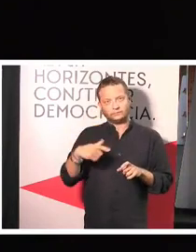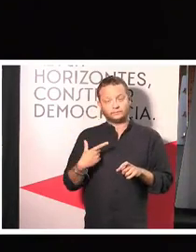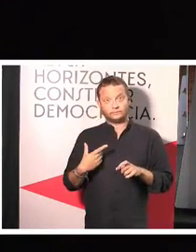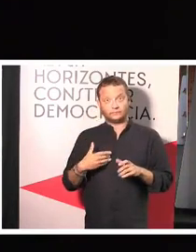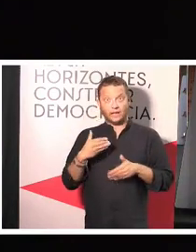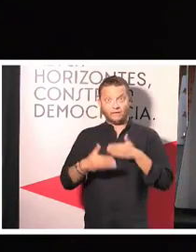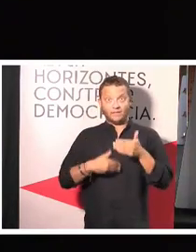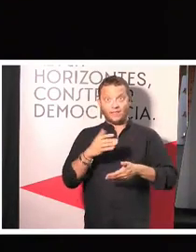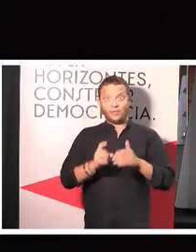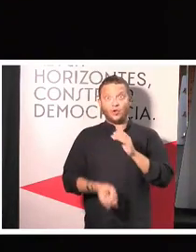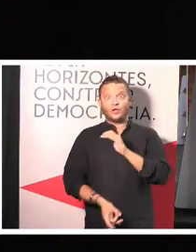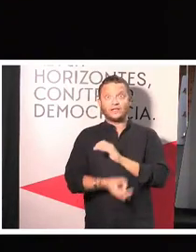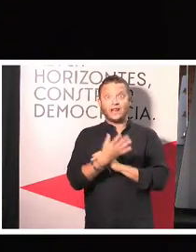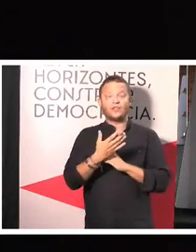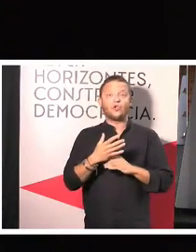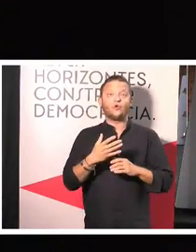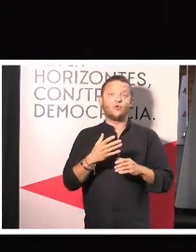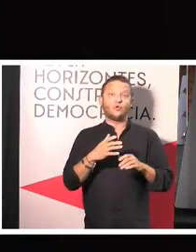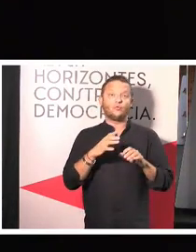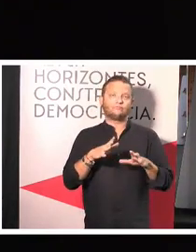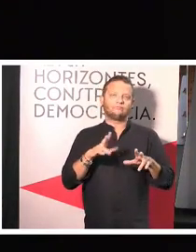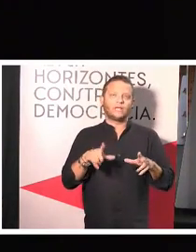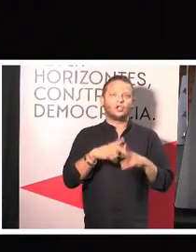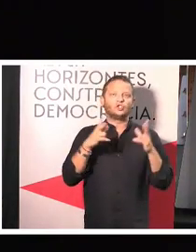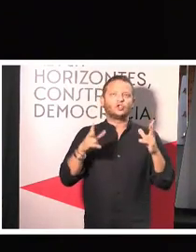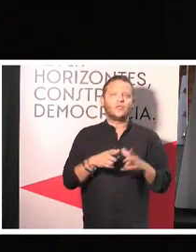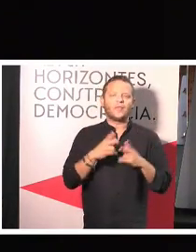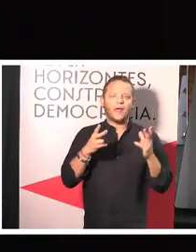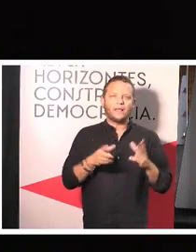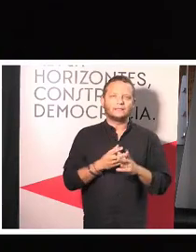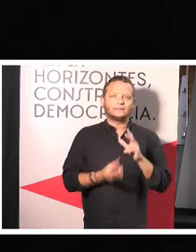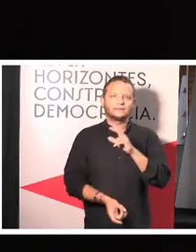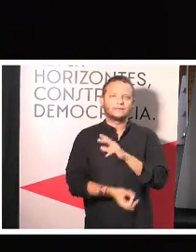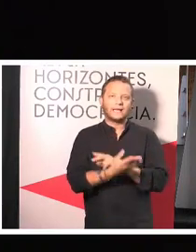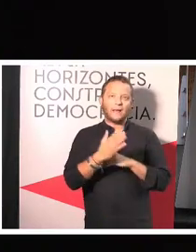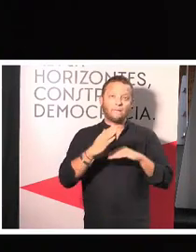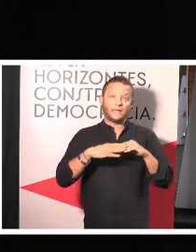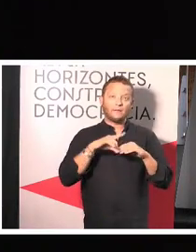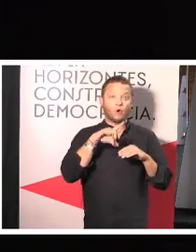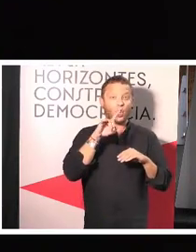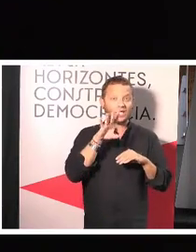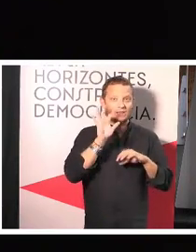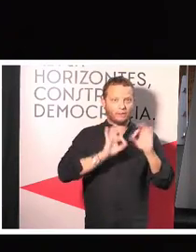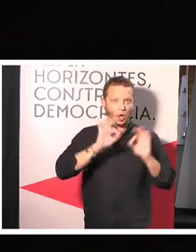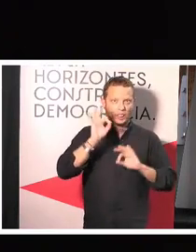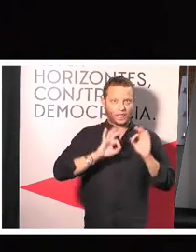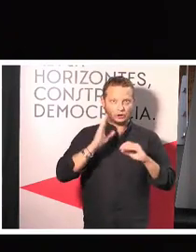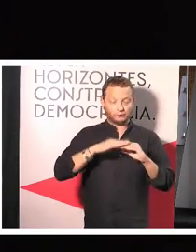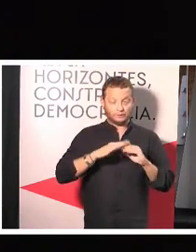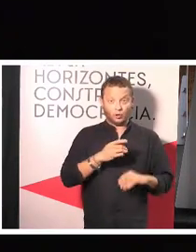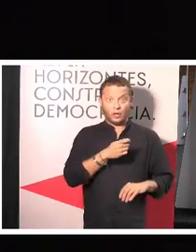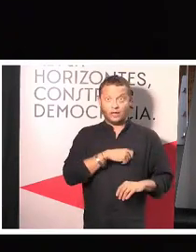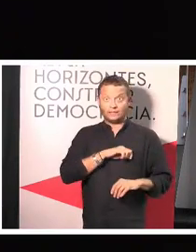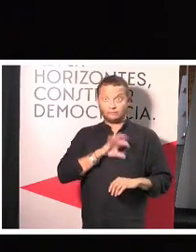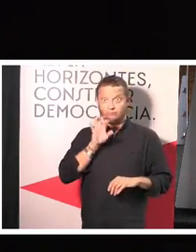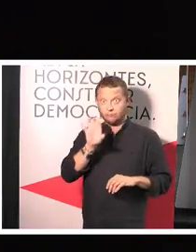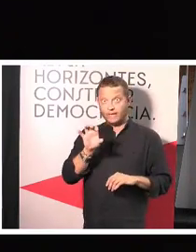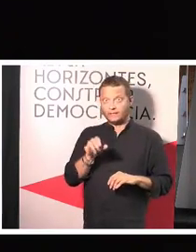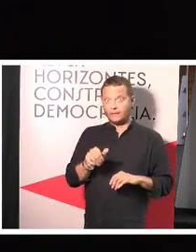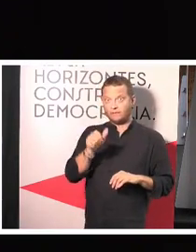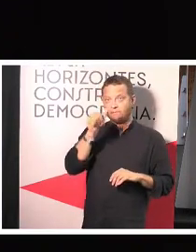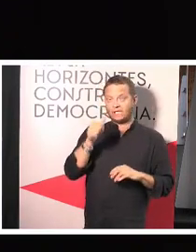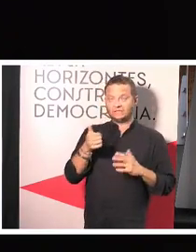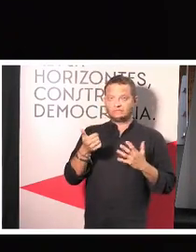la creación de un impuesto de sociedades con un mínimo del 15%. España, de una manera muy